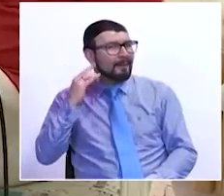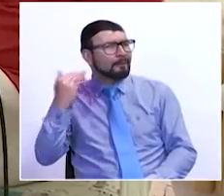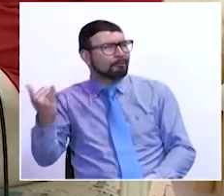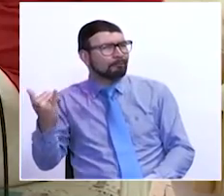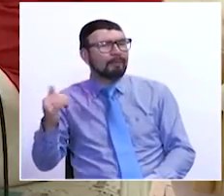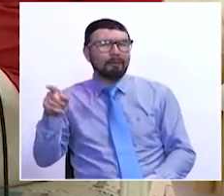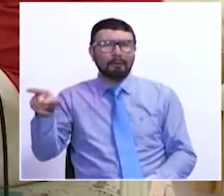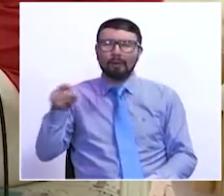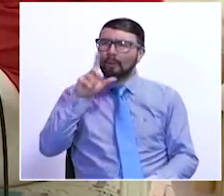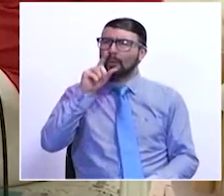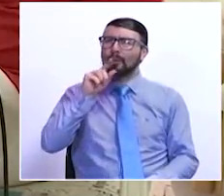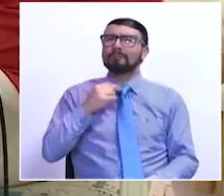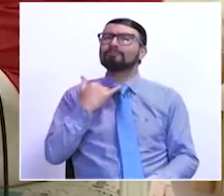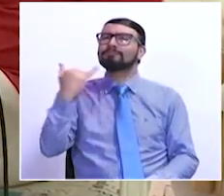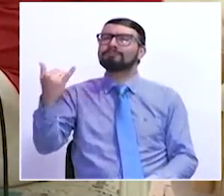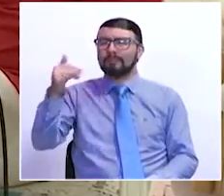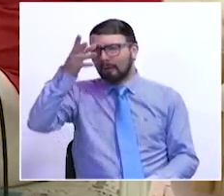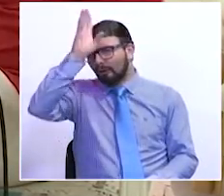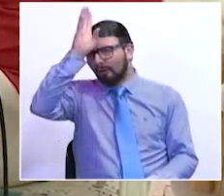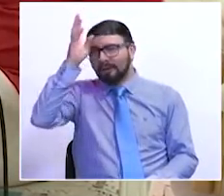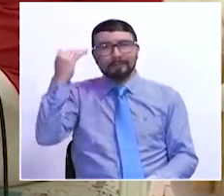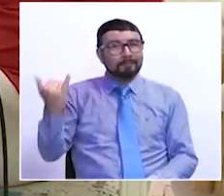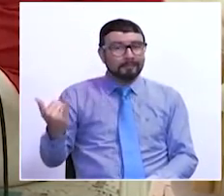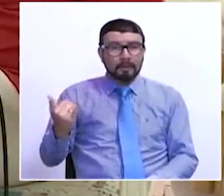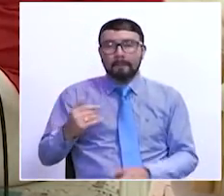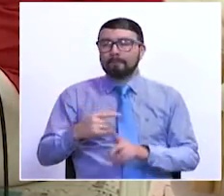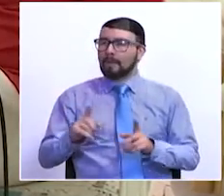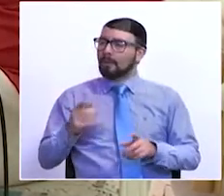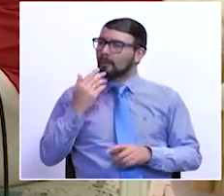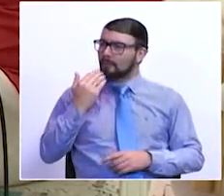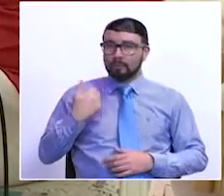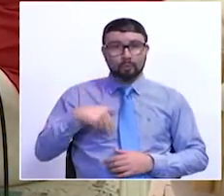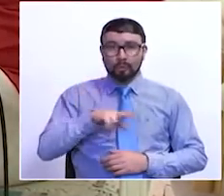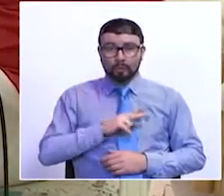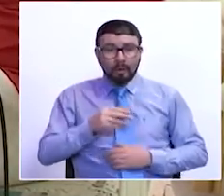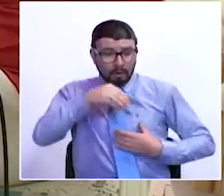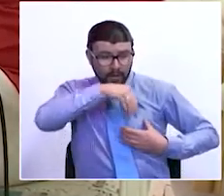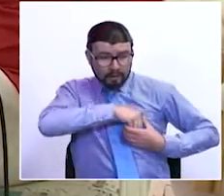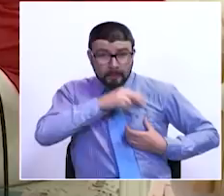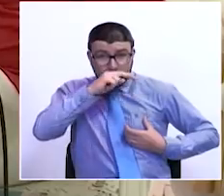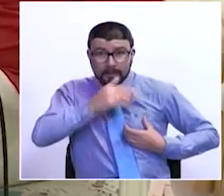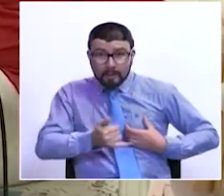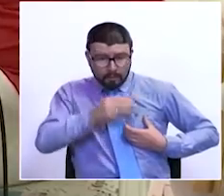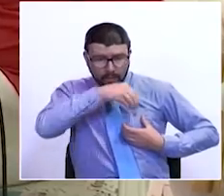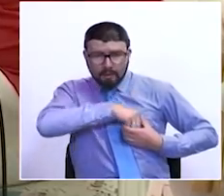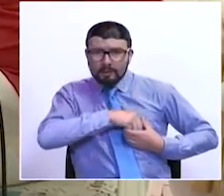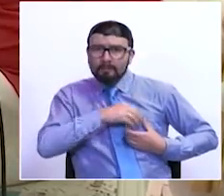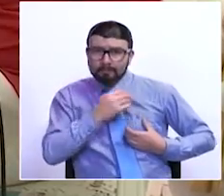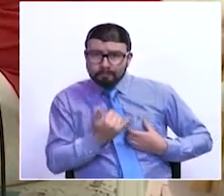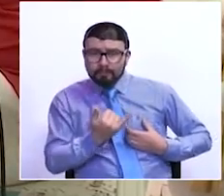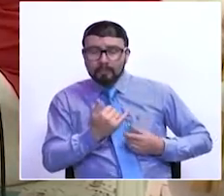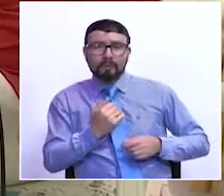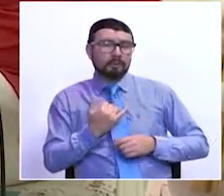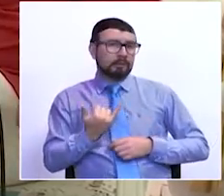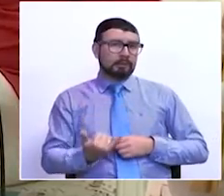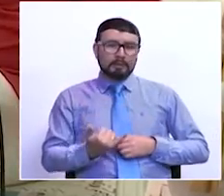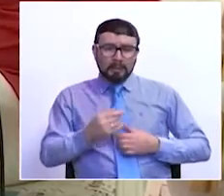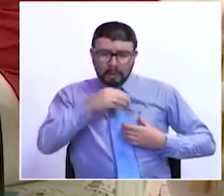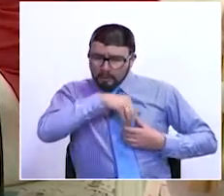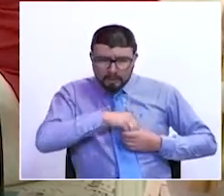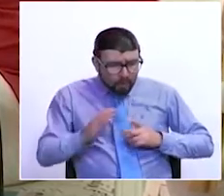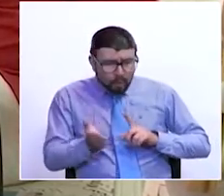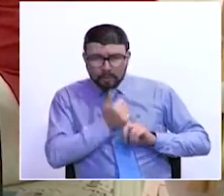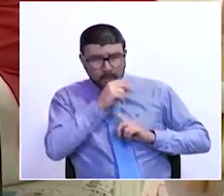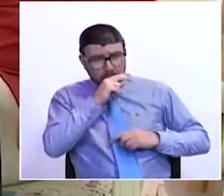Porque definitivamente mientras nosotros no volvamos a despertar ese niño interior, difícilmente podremos encontrar la